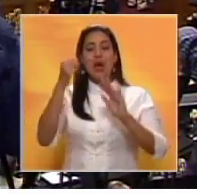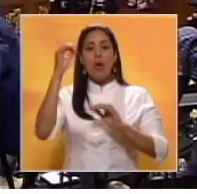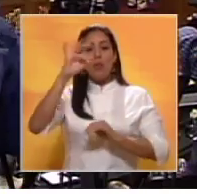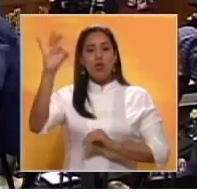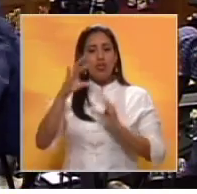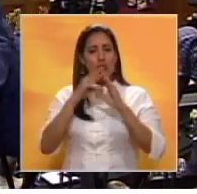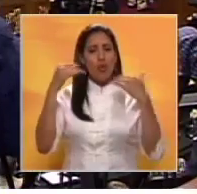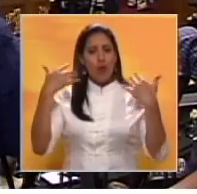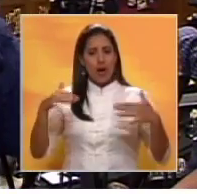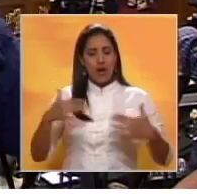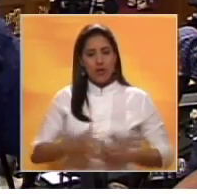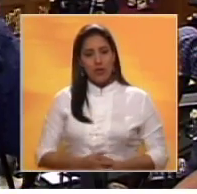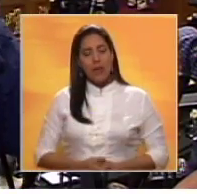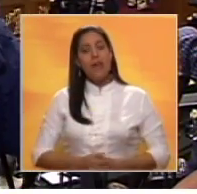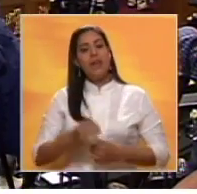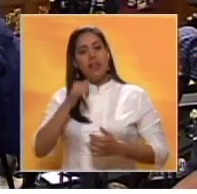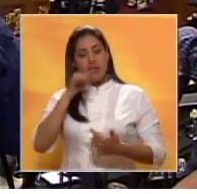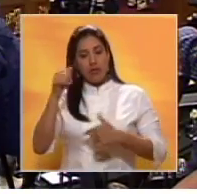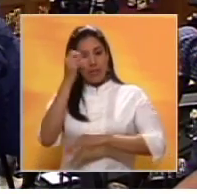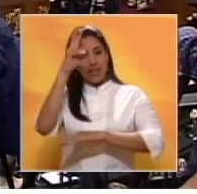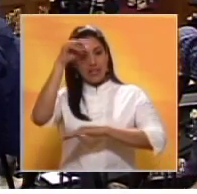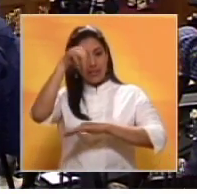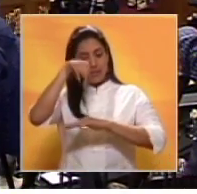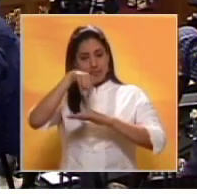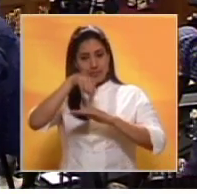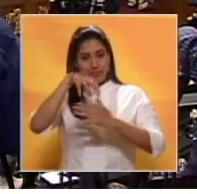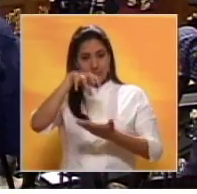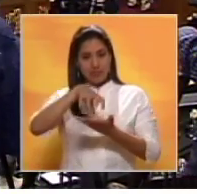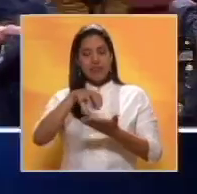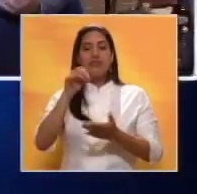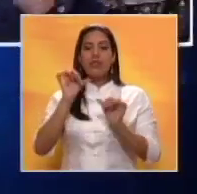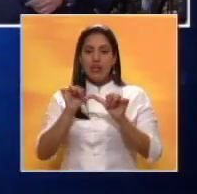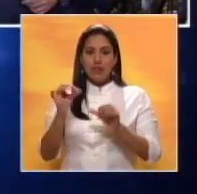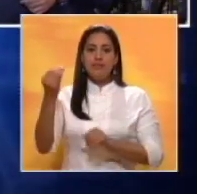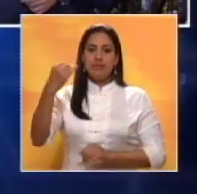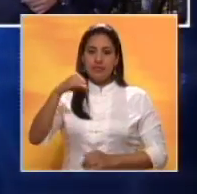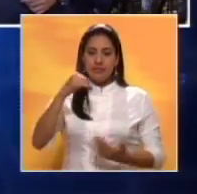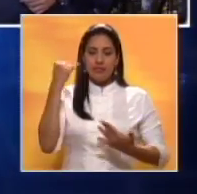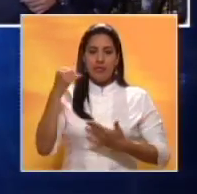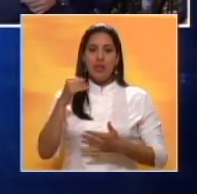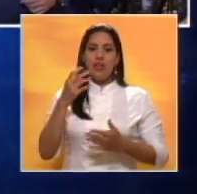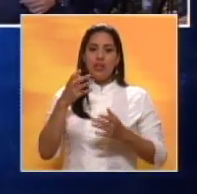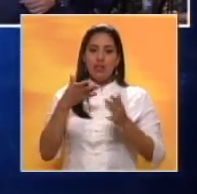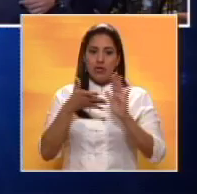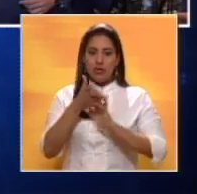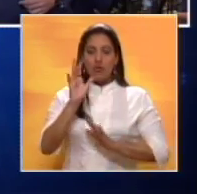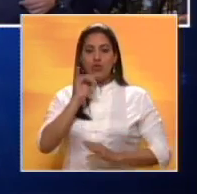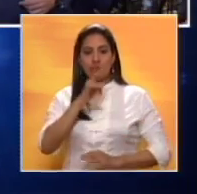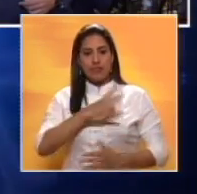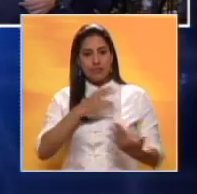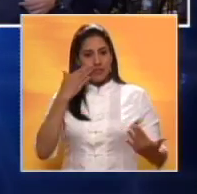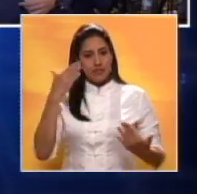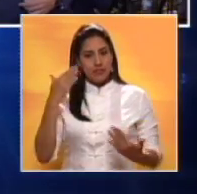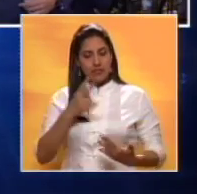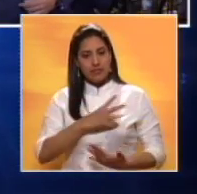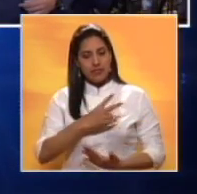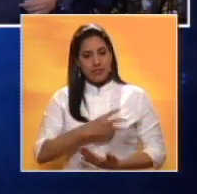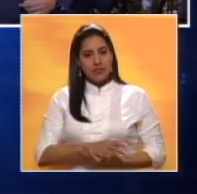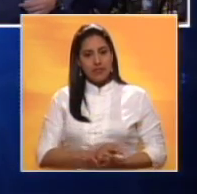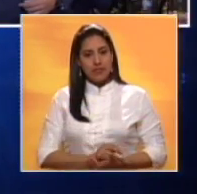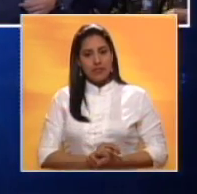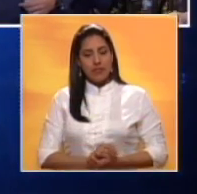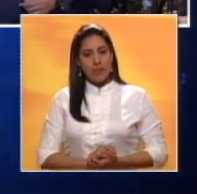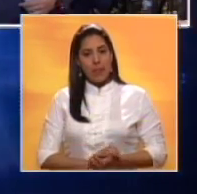26%. Es la información desde el Palacio Federal Legislativo. Sigan por ahora con más de la emisión meridiana de Noticiero